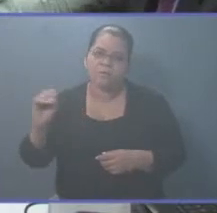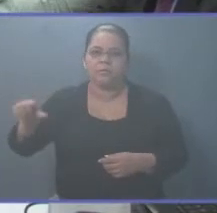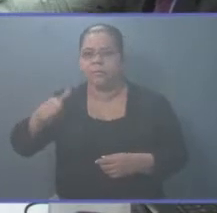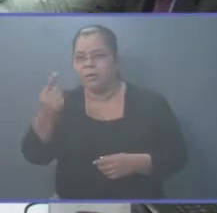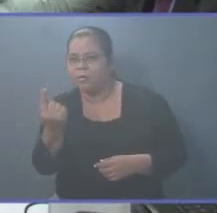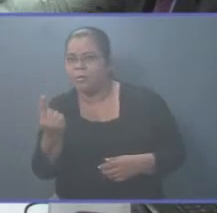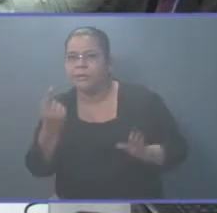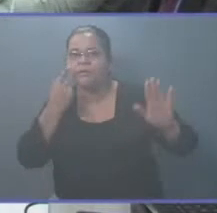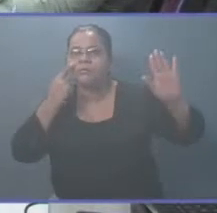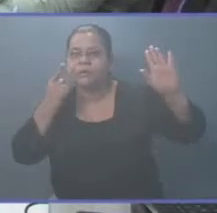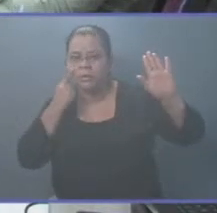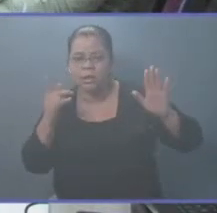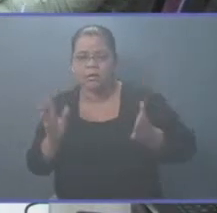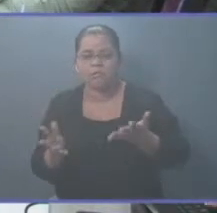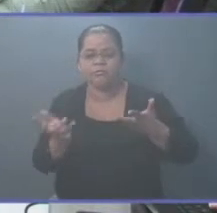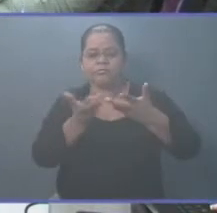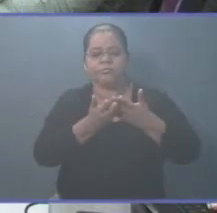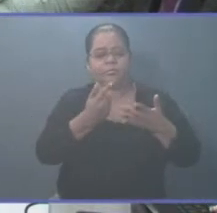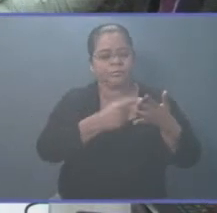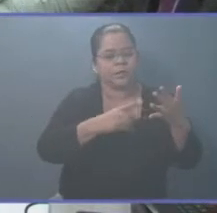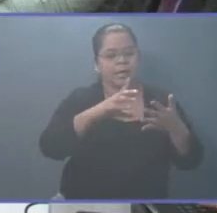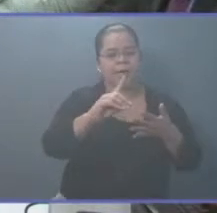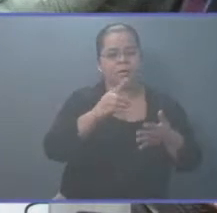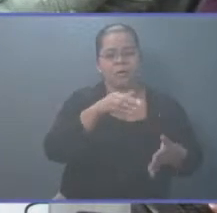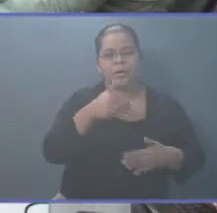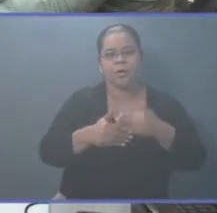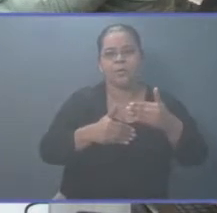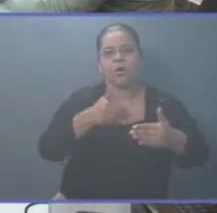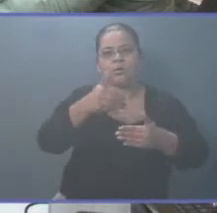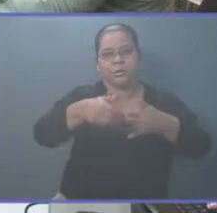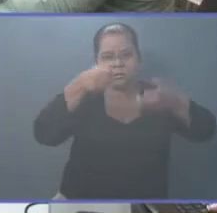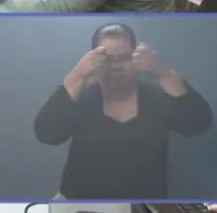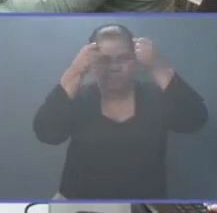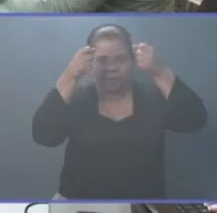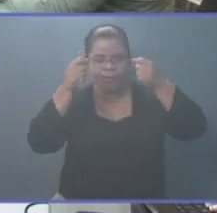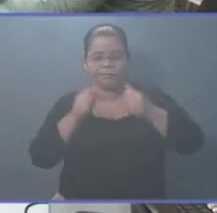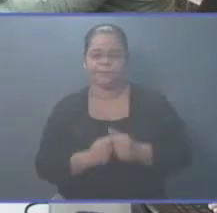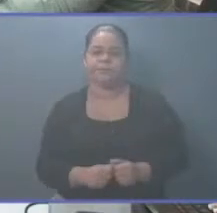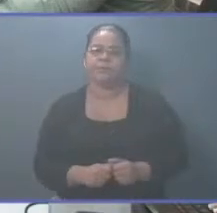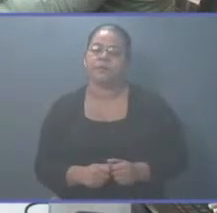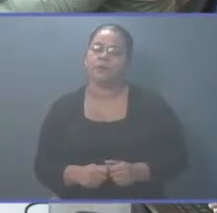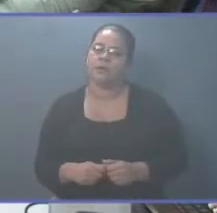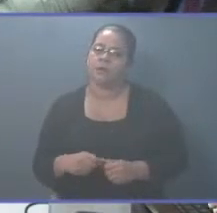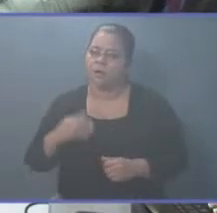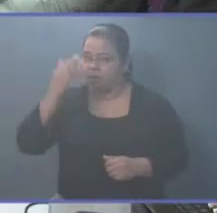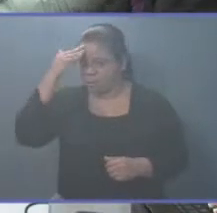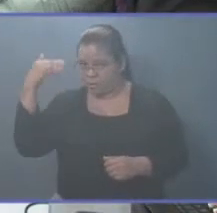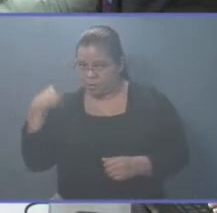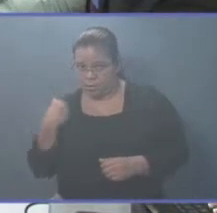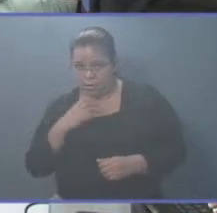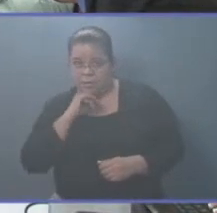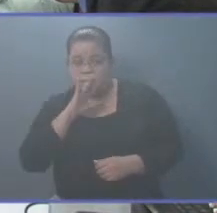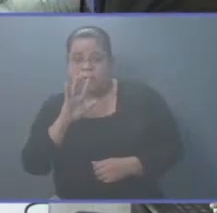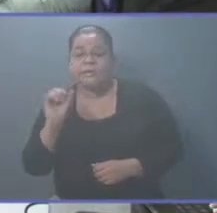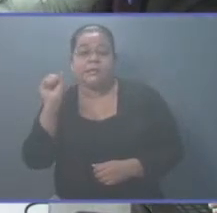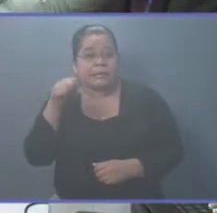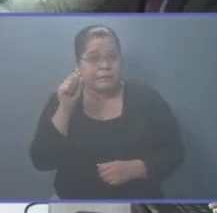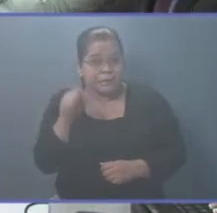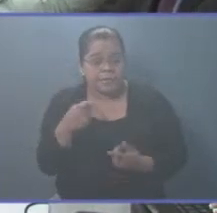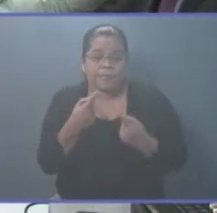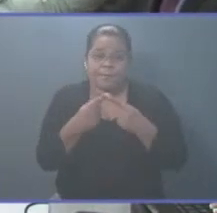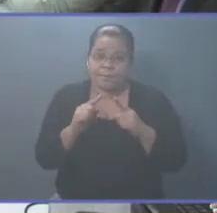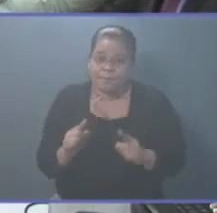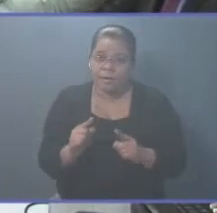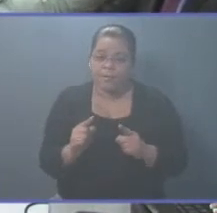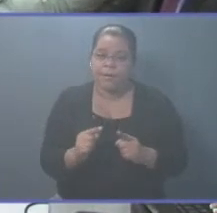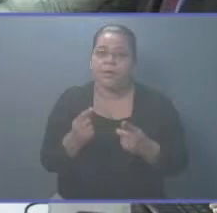lo establecido en el Código Procesal Penal. Y o dejarlo como otorgarán valor probatorio